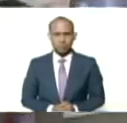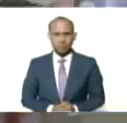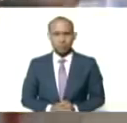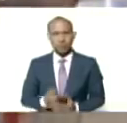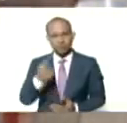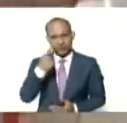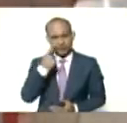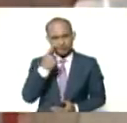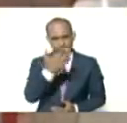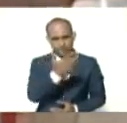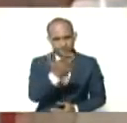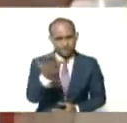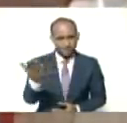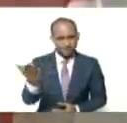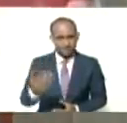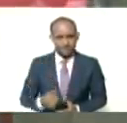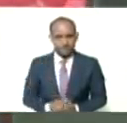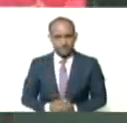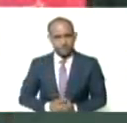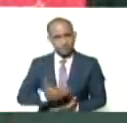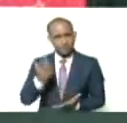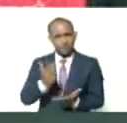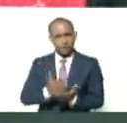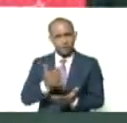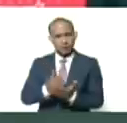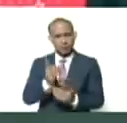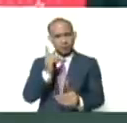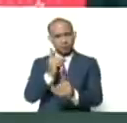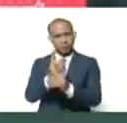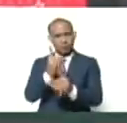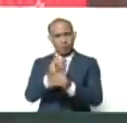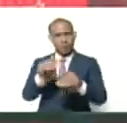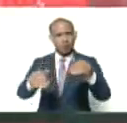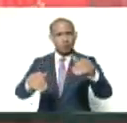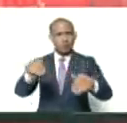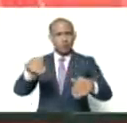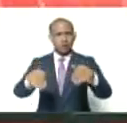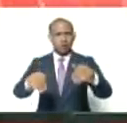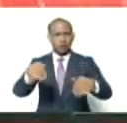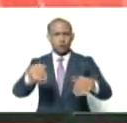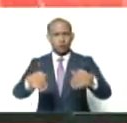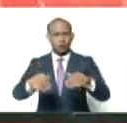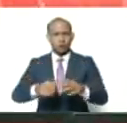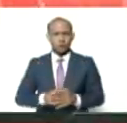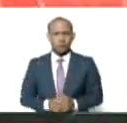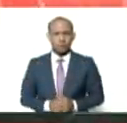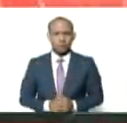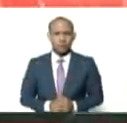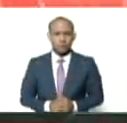Fíjense ustedes. Siempre que hay competencias electorales,